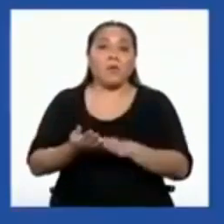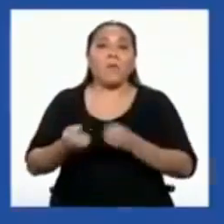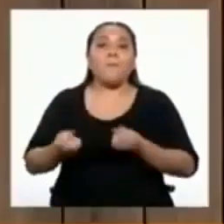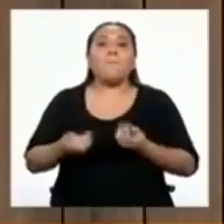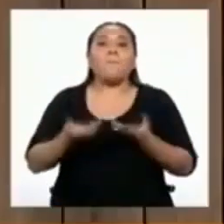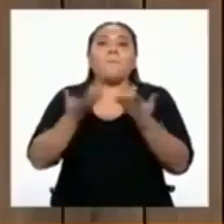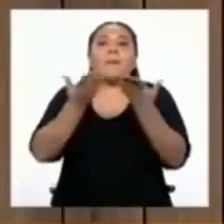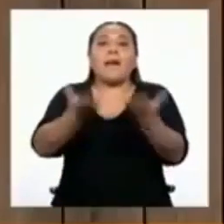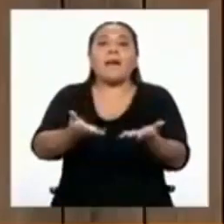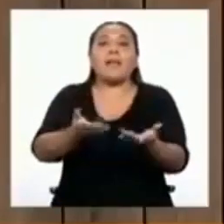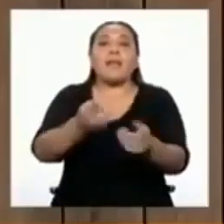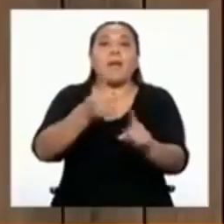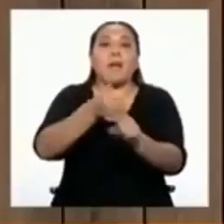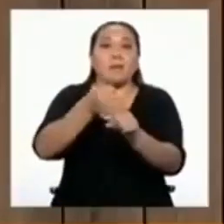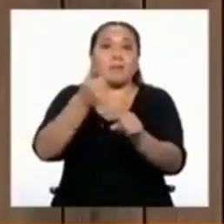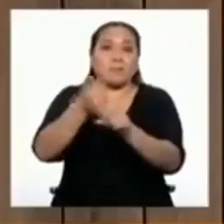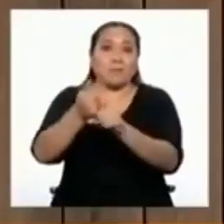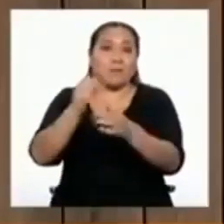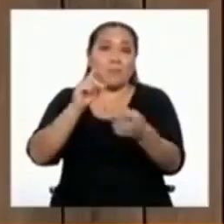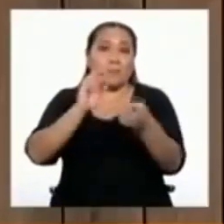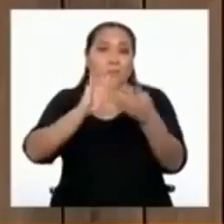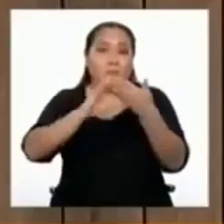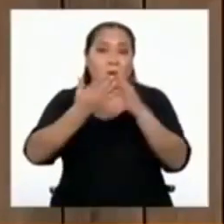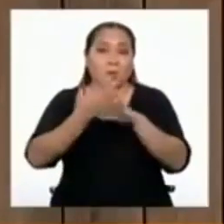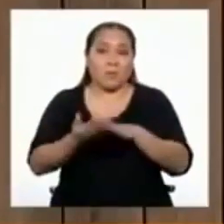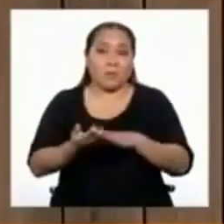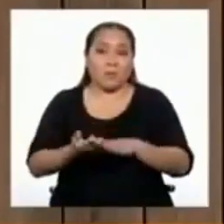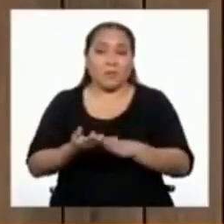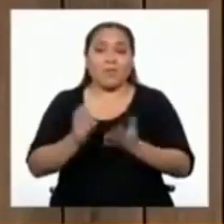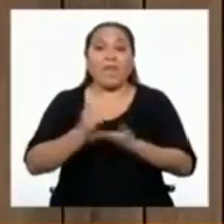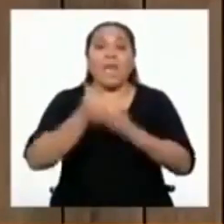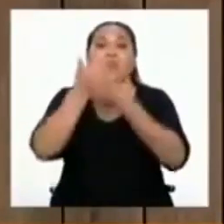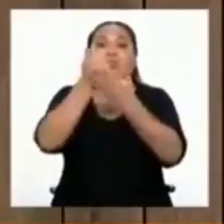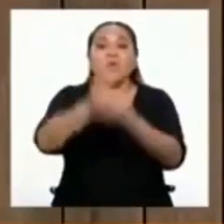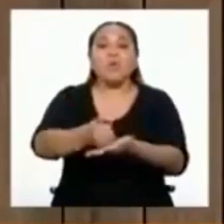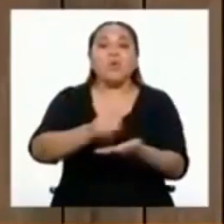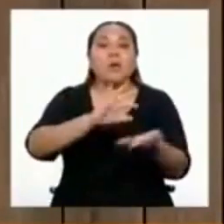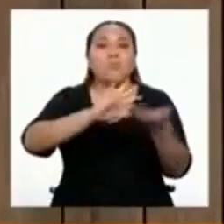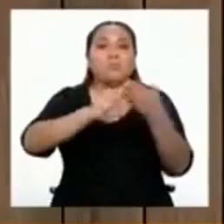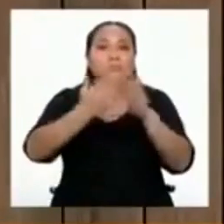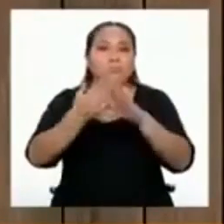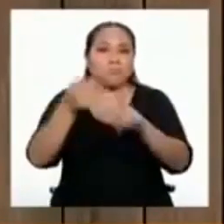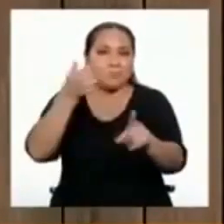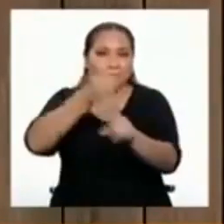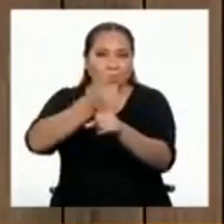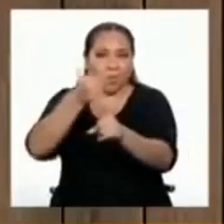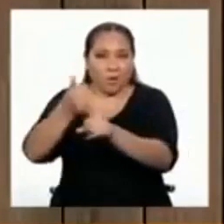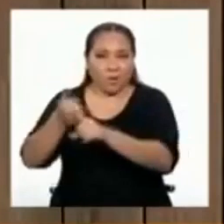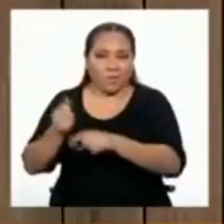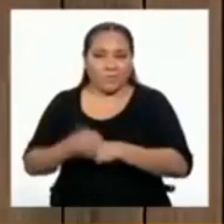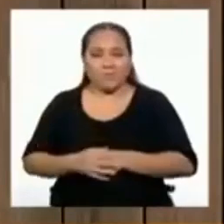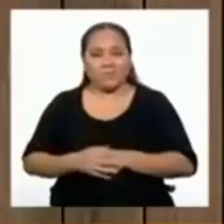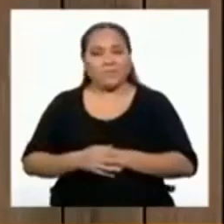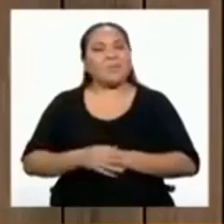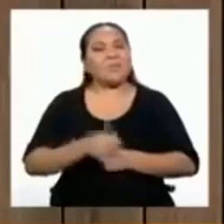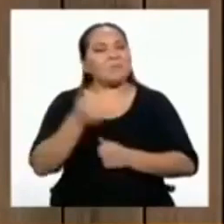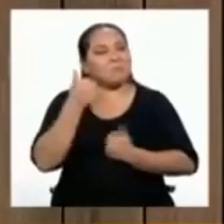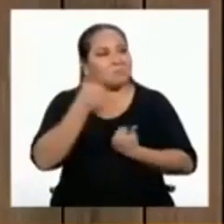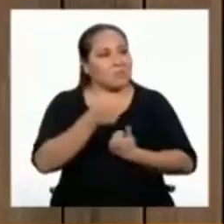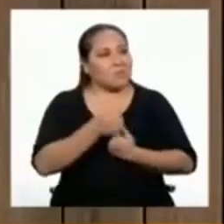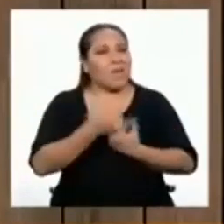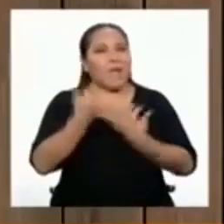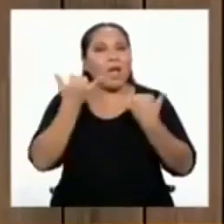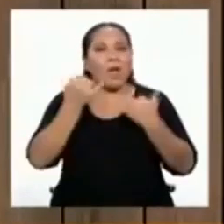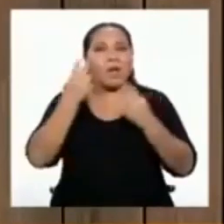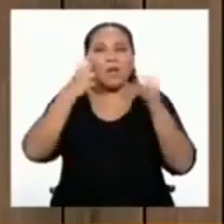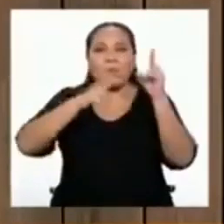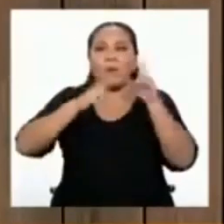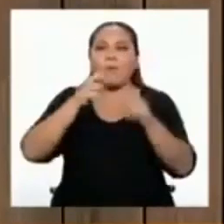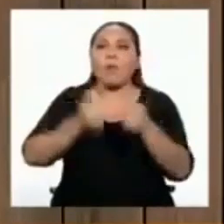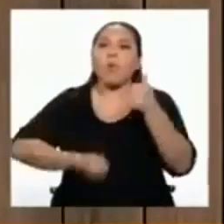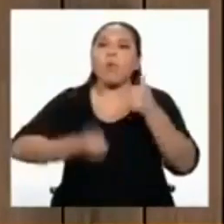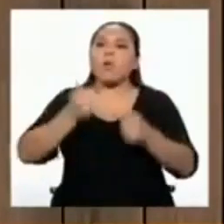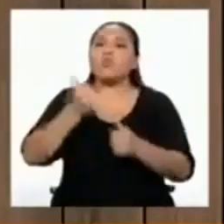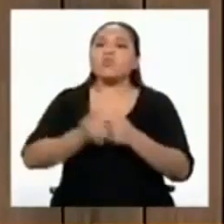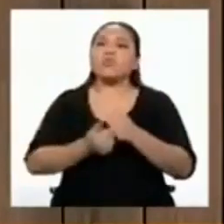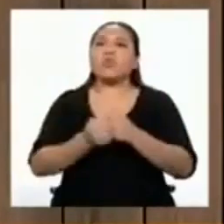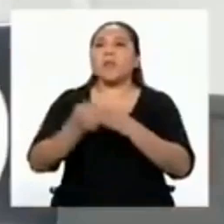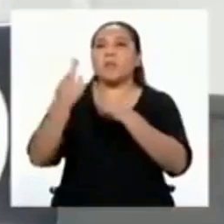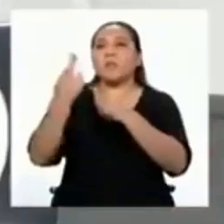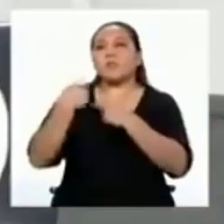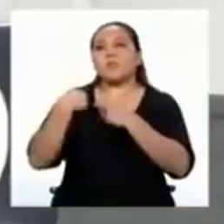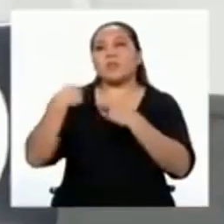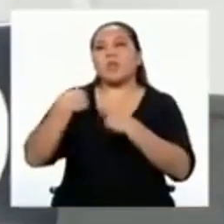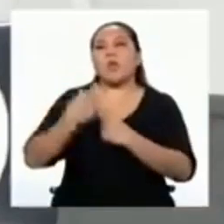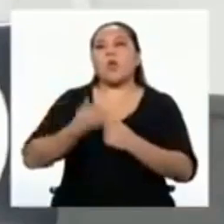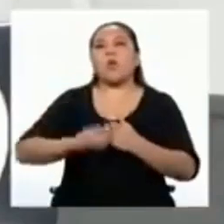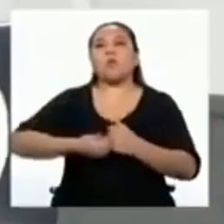pueblo. Tú mismo lo has dicho. Ahora veamos cuáles son las principales competencias de los gobiernos regionales y